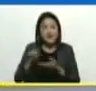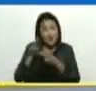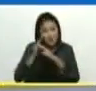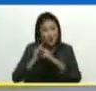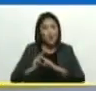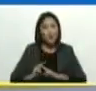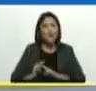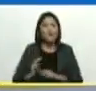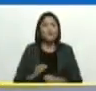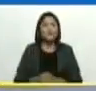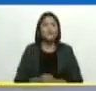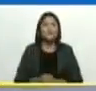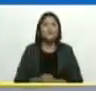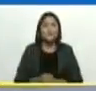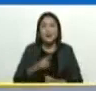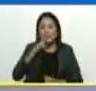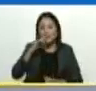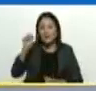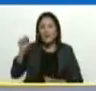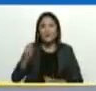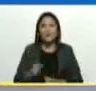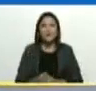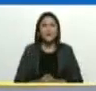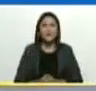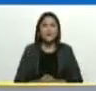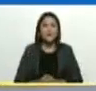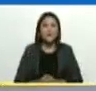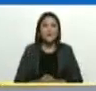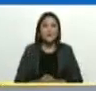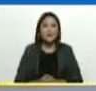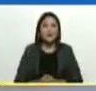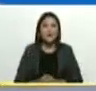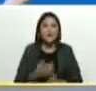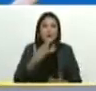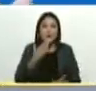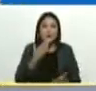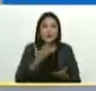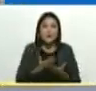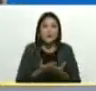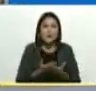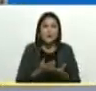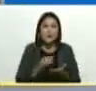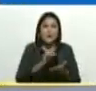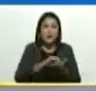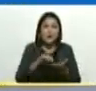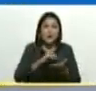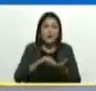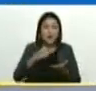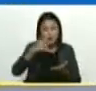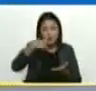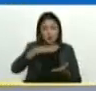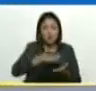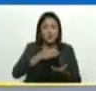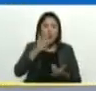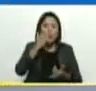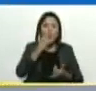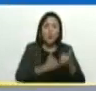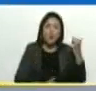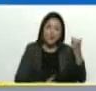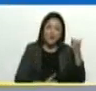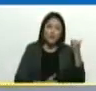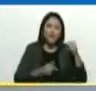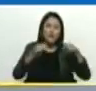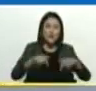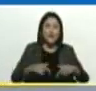nuestro hermano Maduro de pedirnos que ser los últimos en pronunciar las palabras finales de